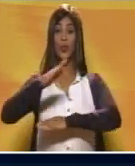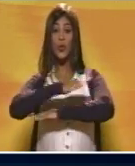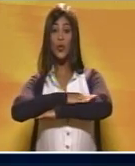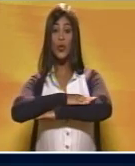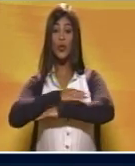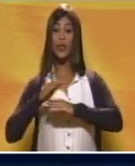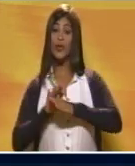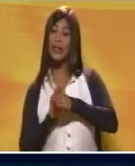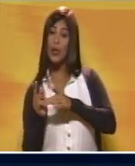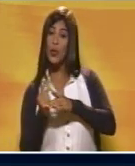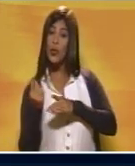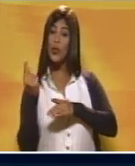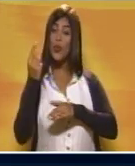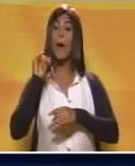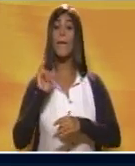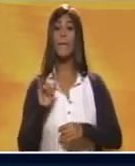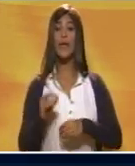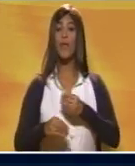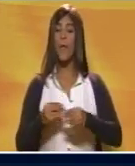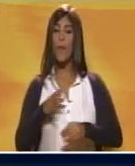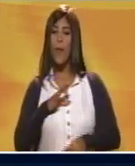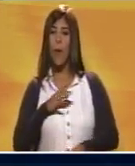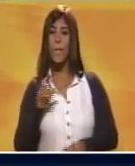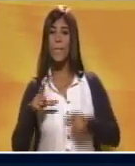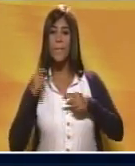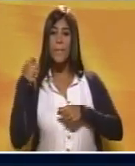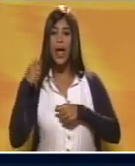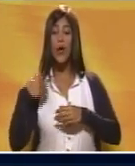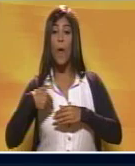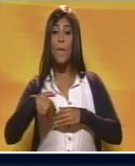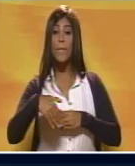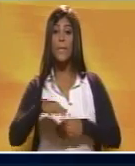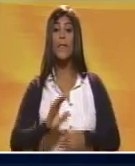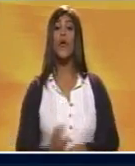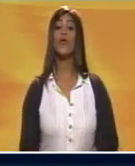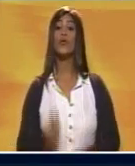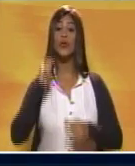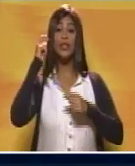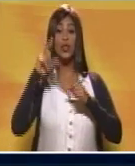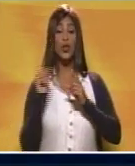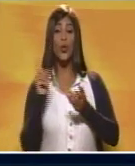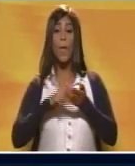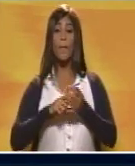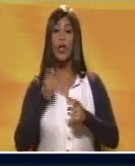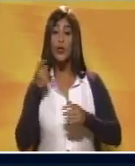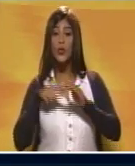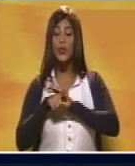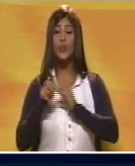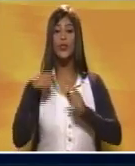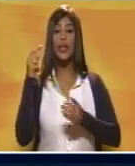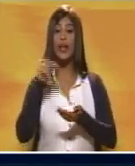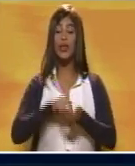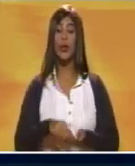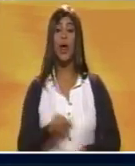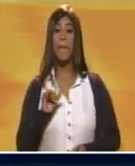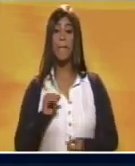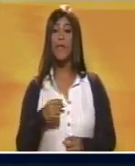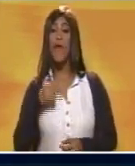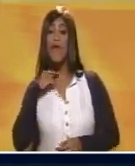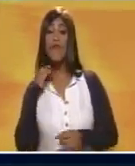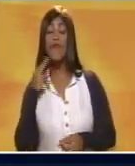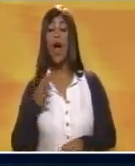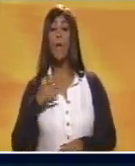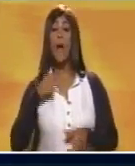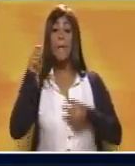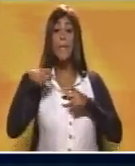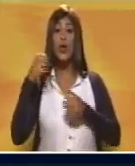de la versión live action de Aladdin, que estará disponible muy pronto en la cartelera nacional. Durante la gira promocional de la